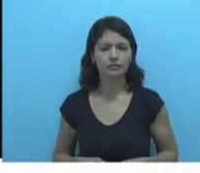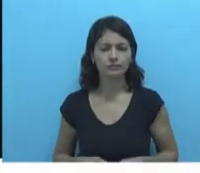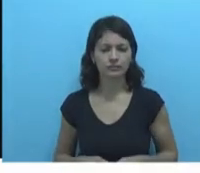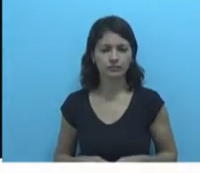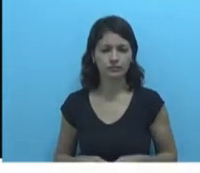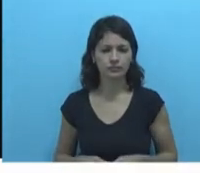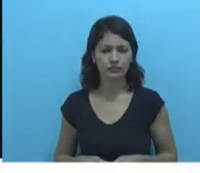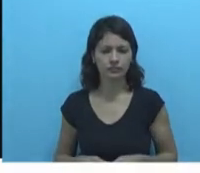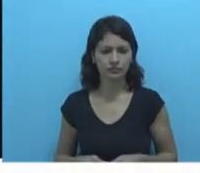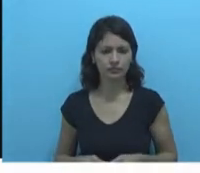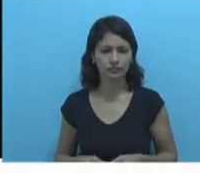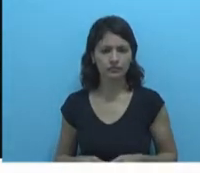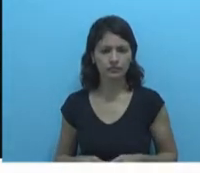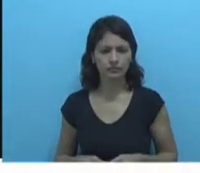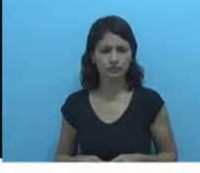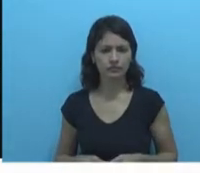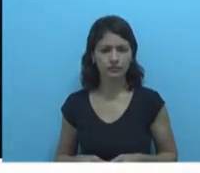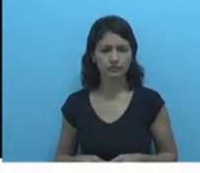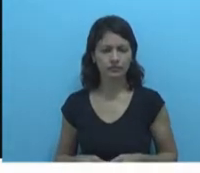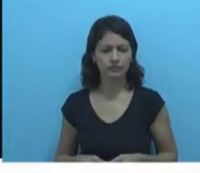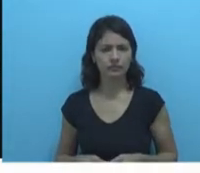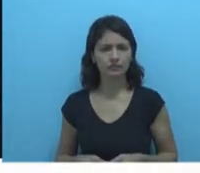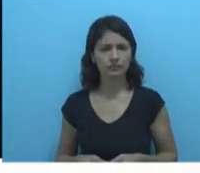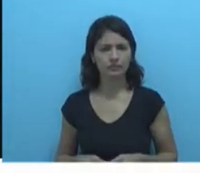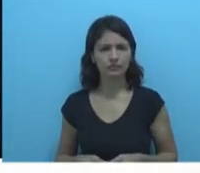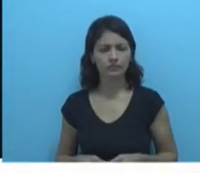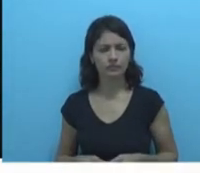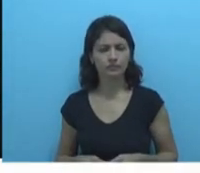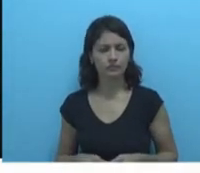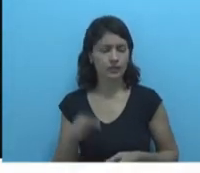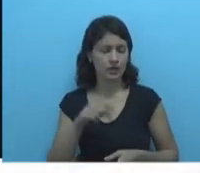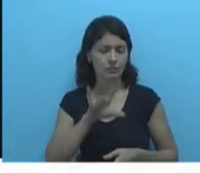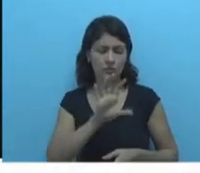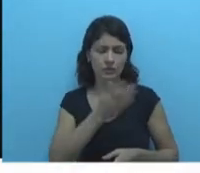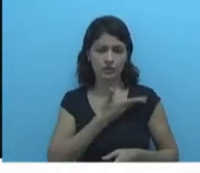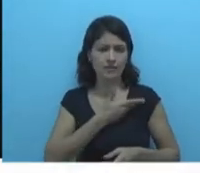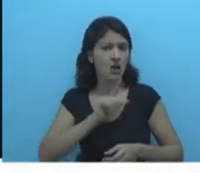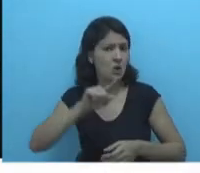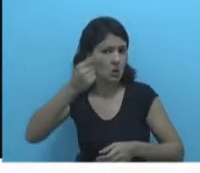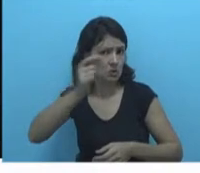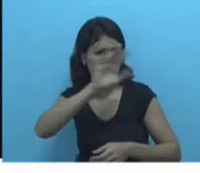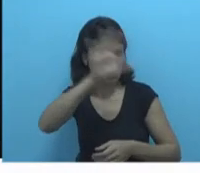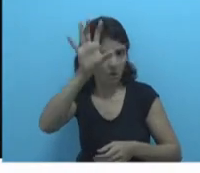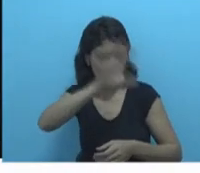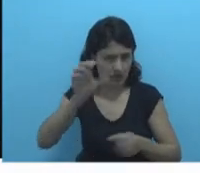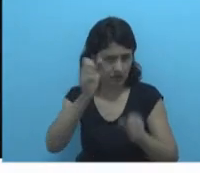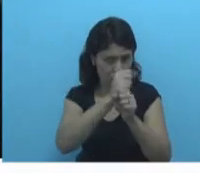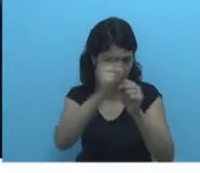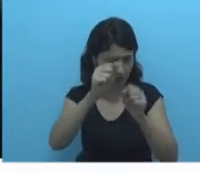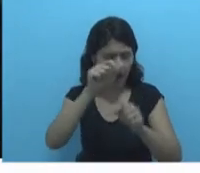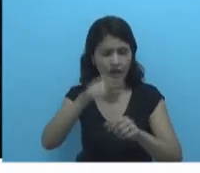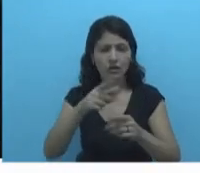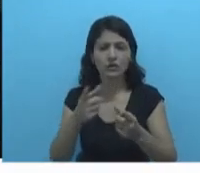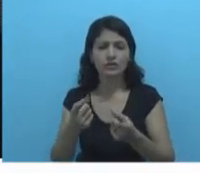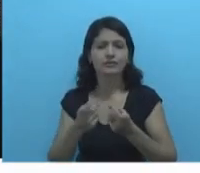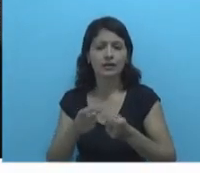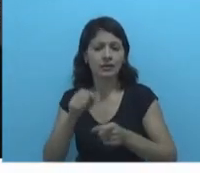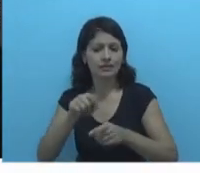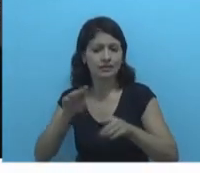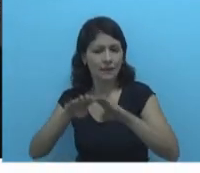por parte de la provincia de Santa Fe, como otras provincias lo han hecho, la posibilidad de utilizar